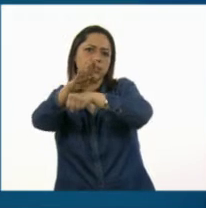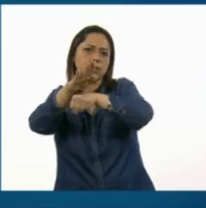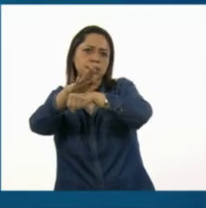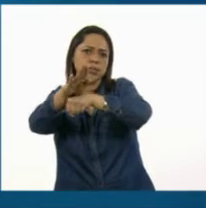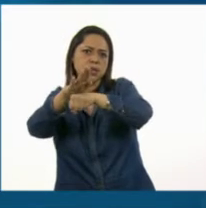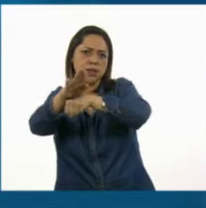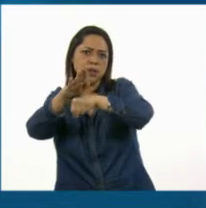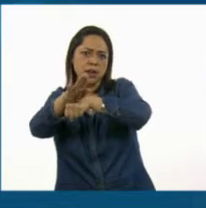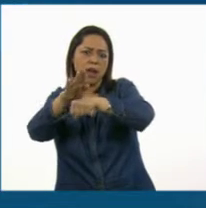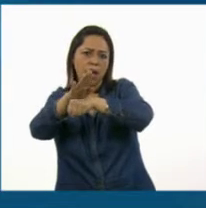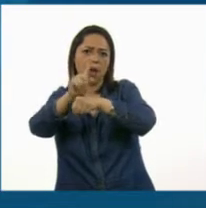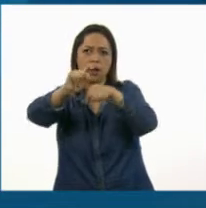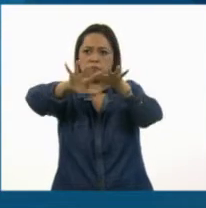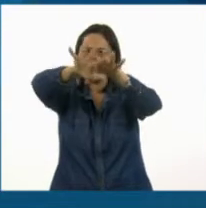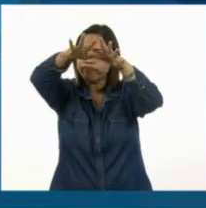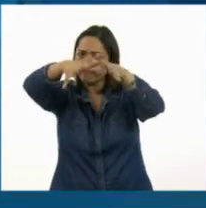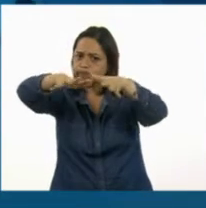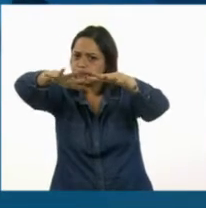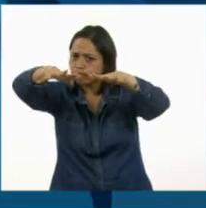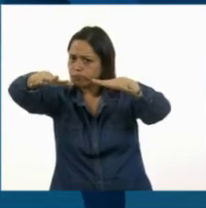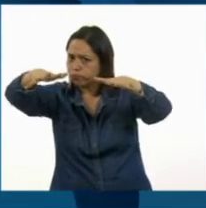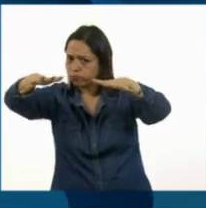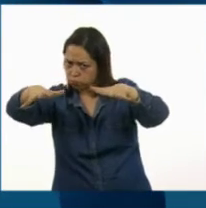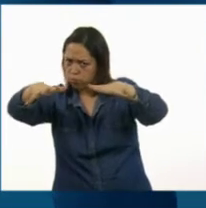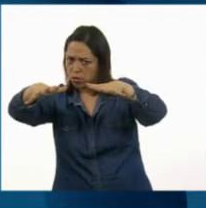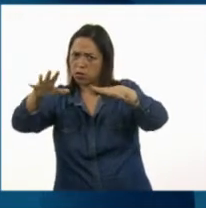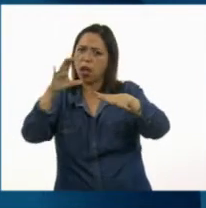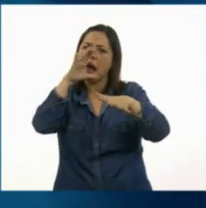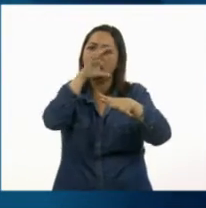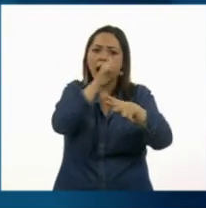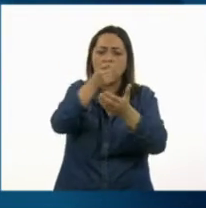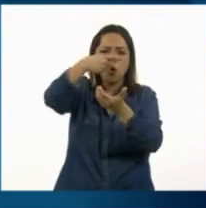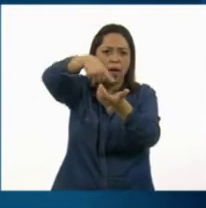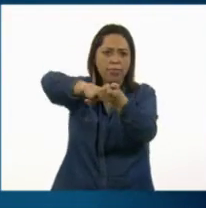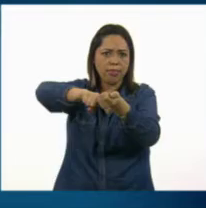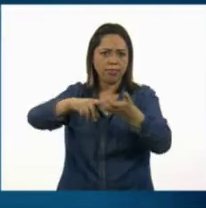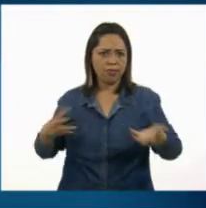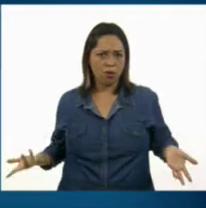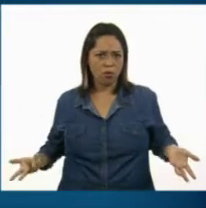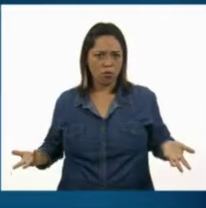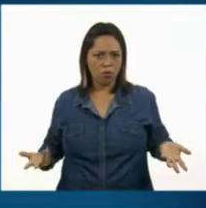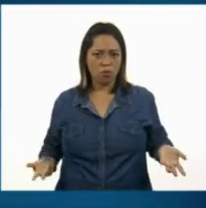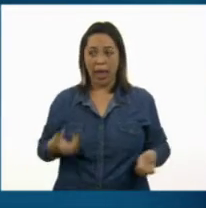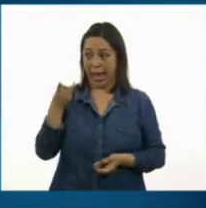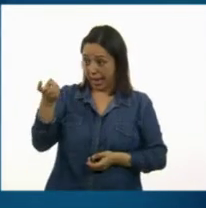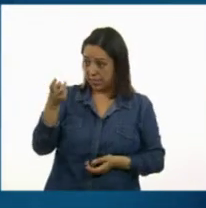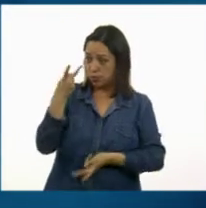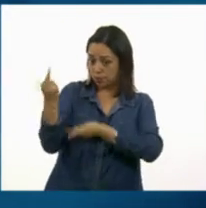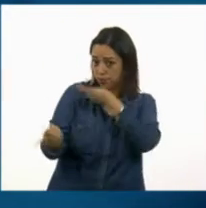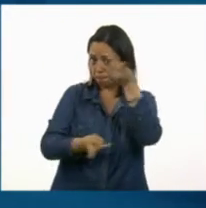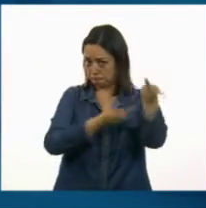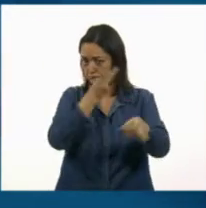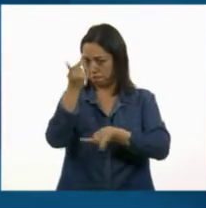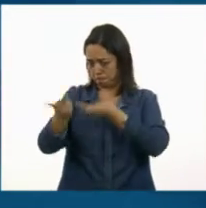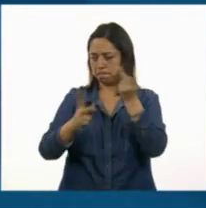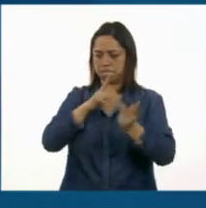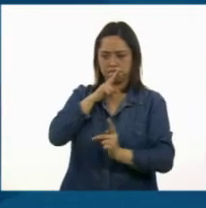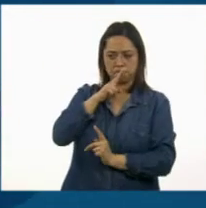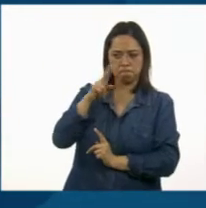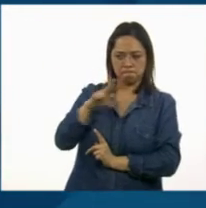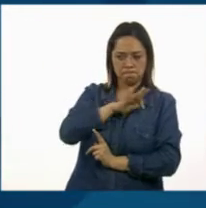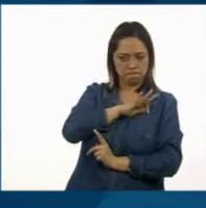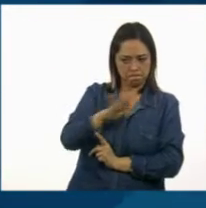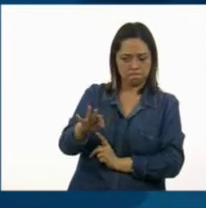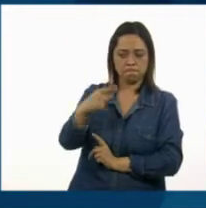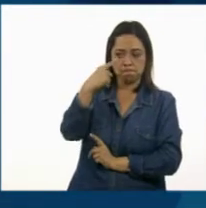está junto al mar y su clima es principalmente tropical. Sí. A ver, sus preguntas tienen una respuesta relacionada